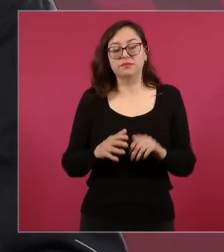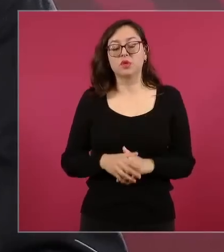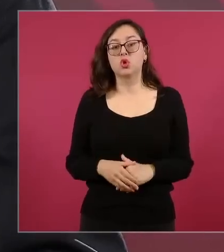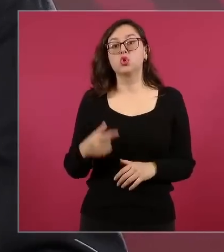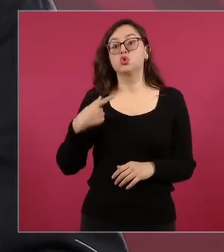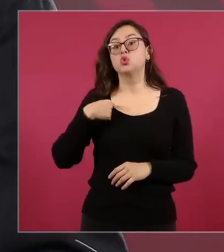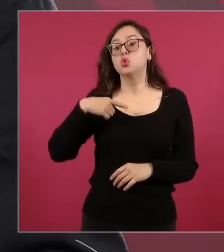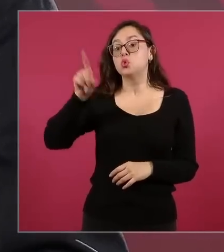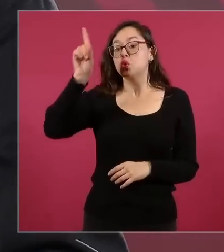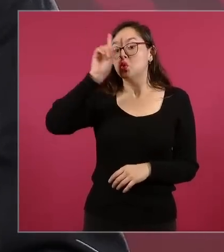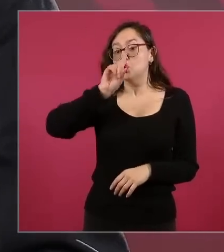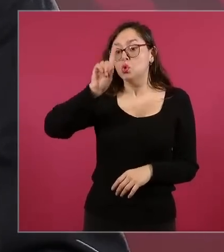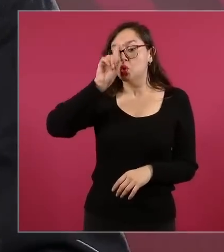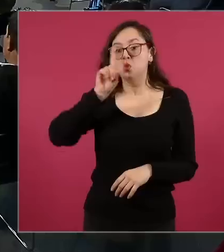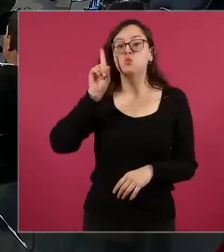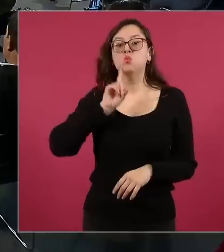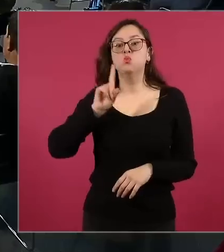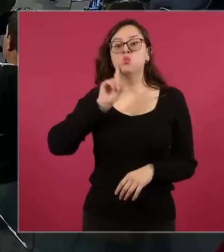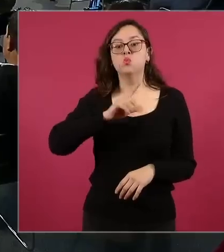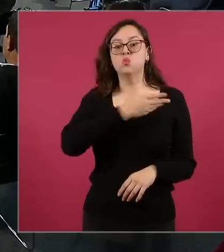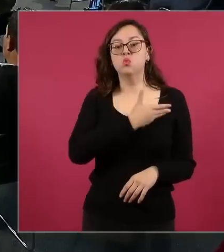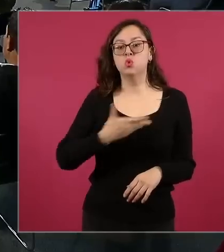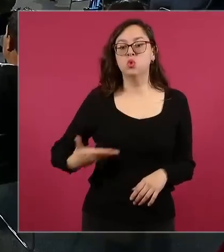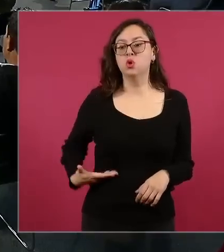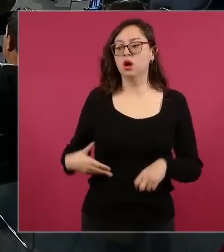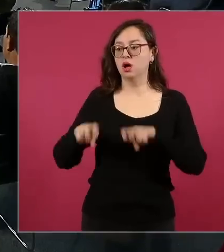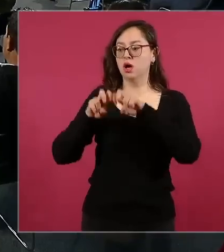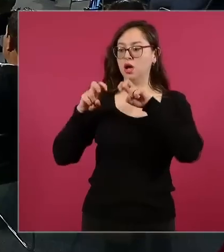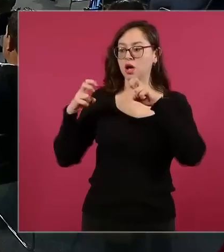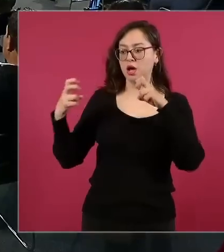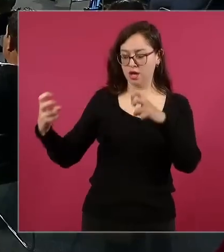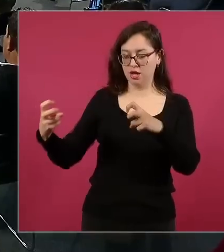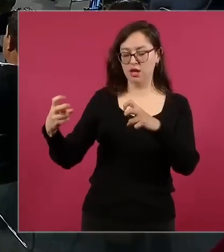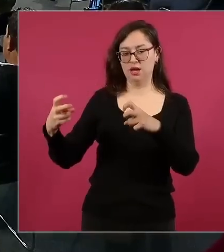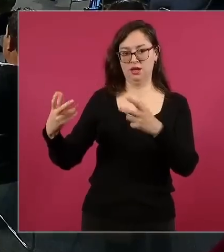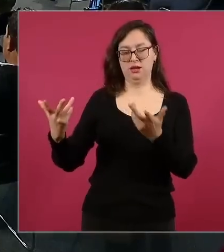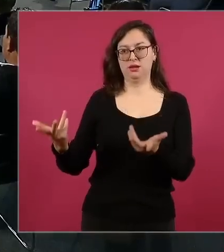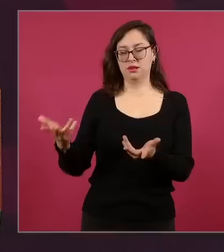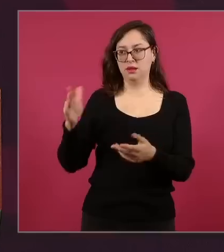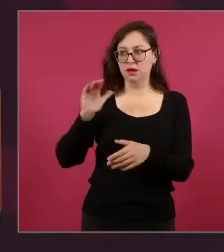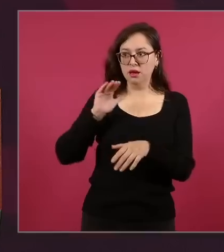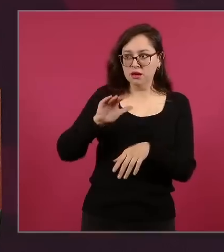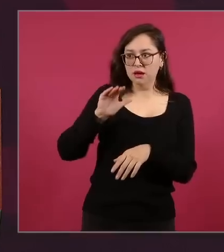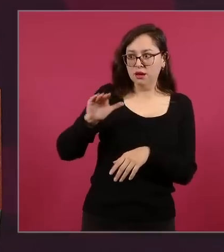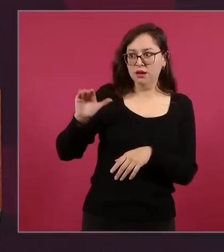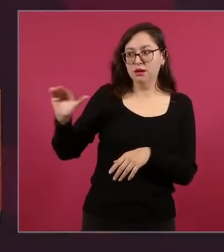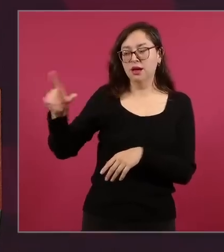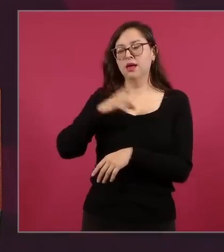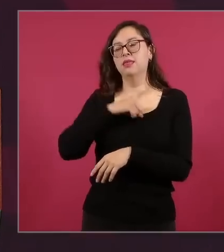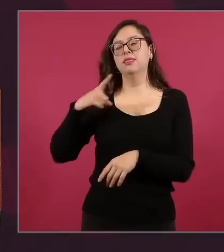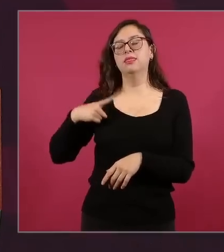ministra Piña, al resto de los ministros, que actúen con